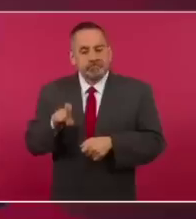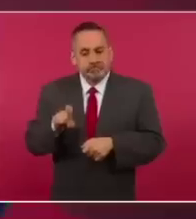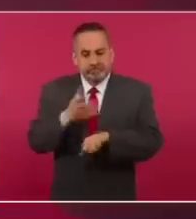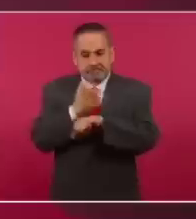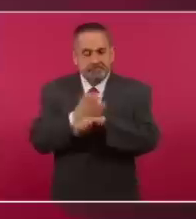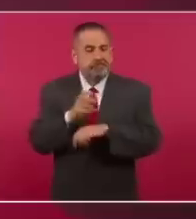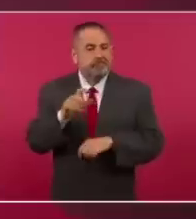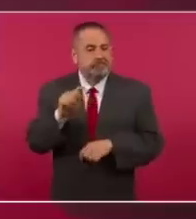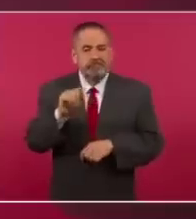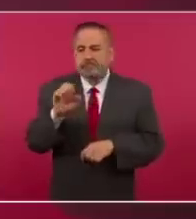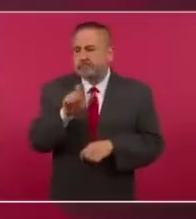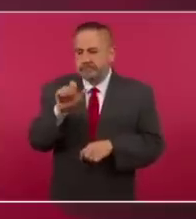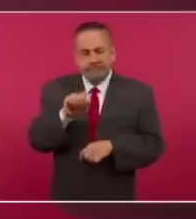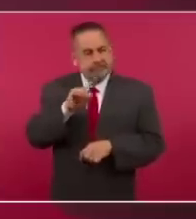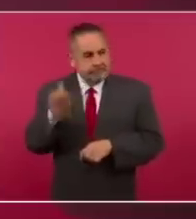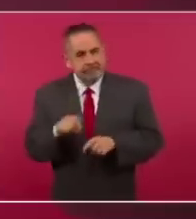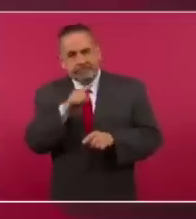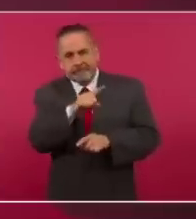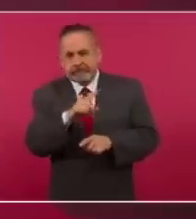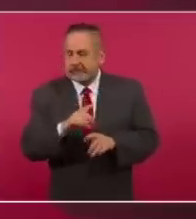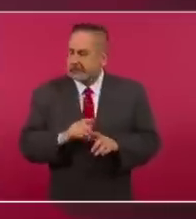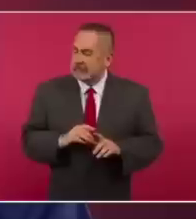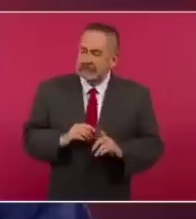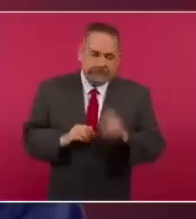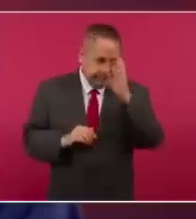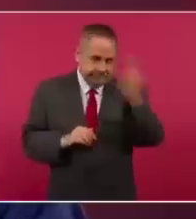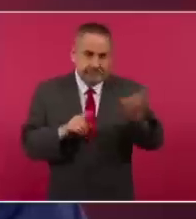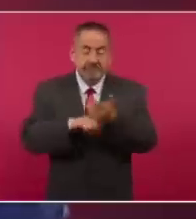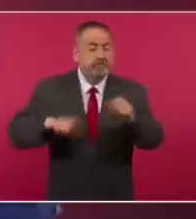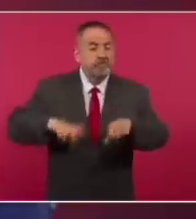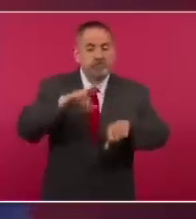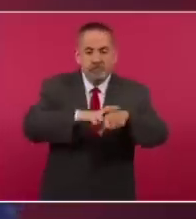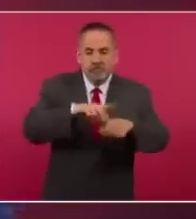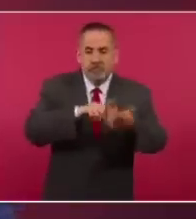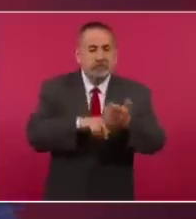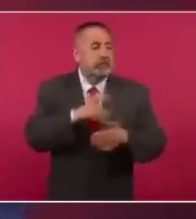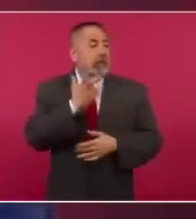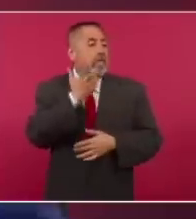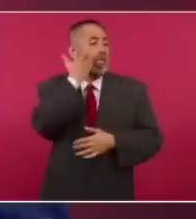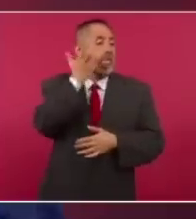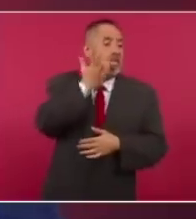porque con todo respeto el señor gobernador es muy dado a ese tipo